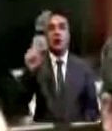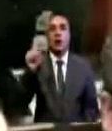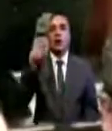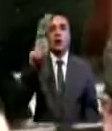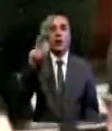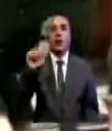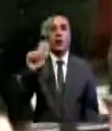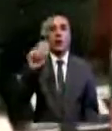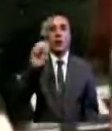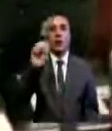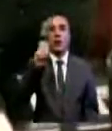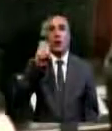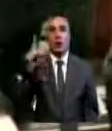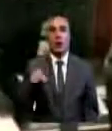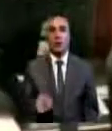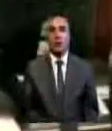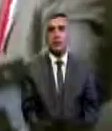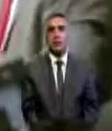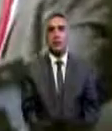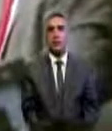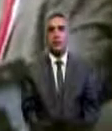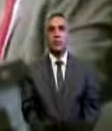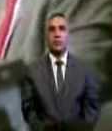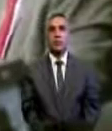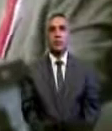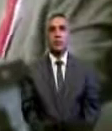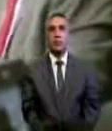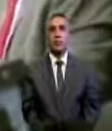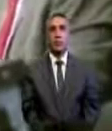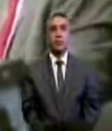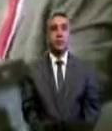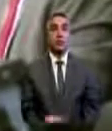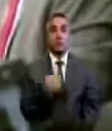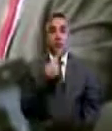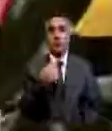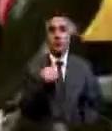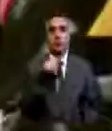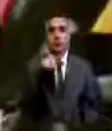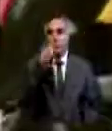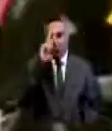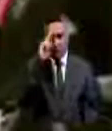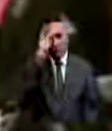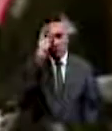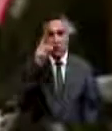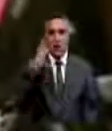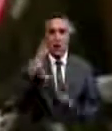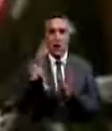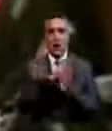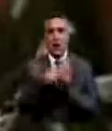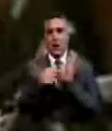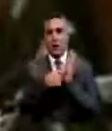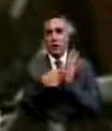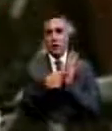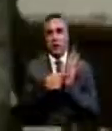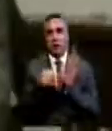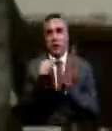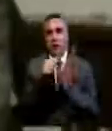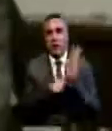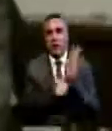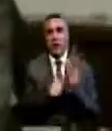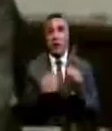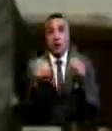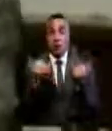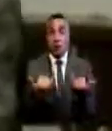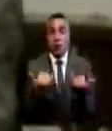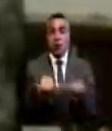acá en el Pleno de la Asamblea Nacional. Ha dicho que existe una mala interpretación del contenido de esos artículos. Hoy